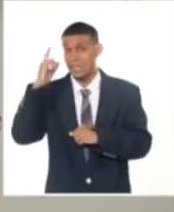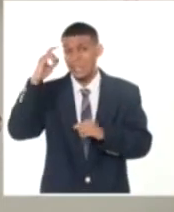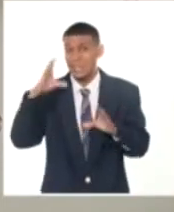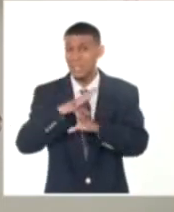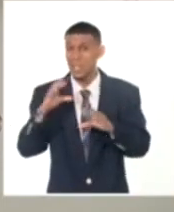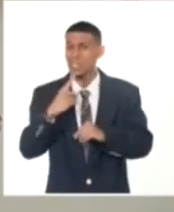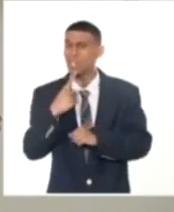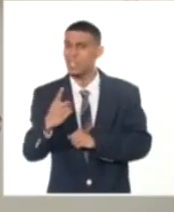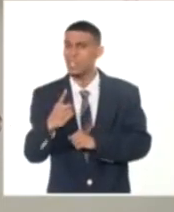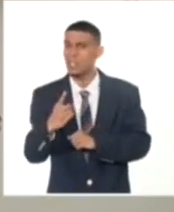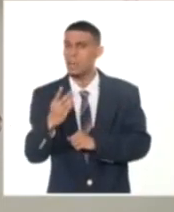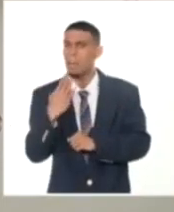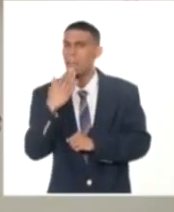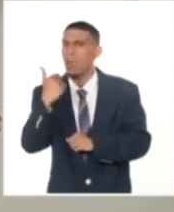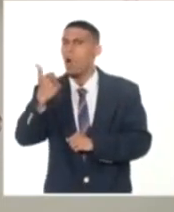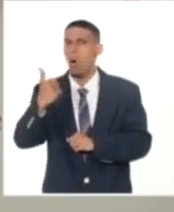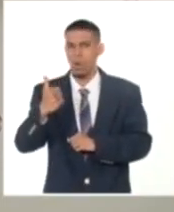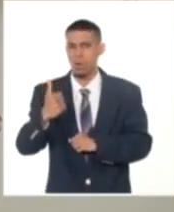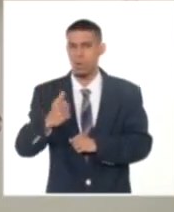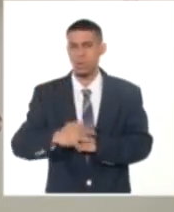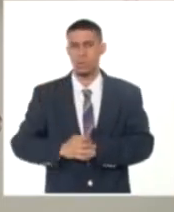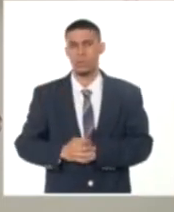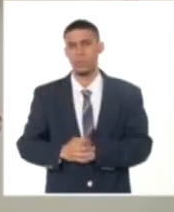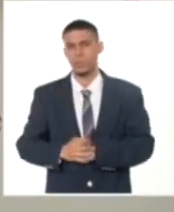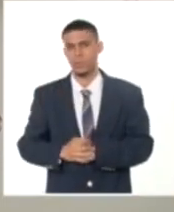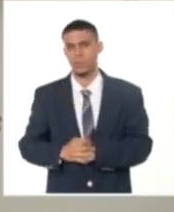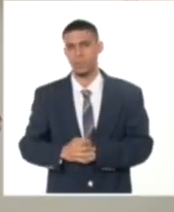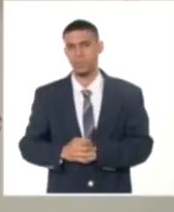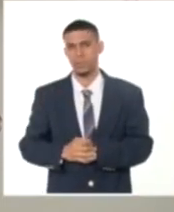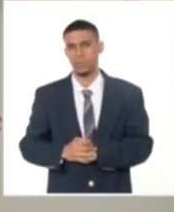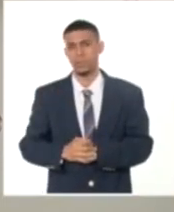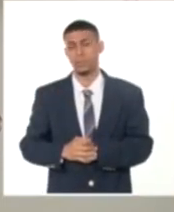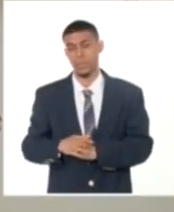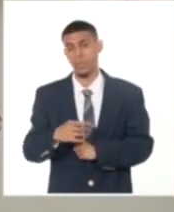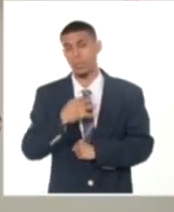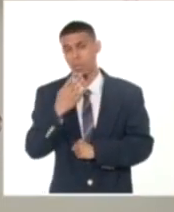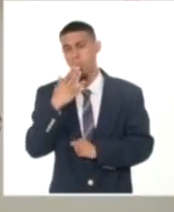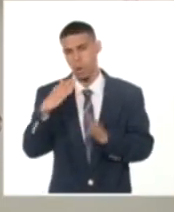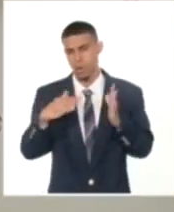con muchísimas fuerzas la subjetividad humana. Así como le cuento, buenas tardes.